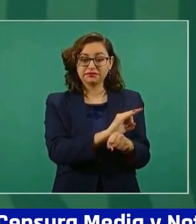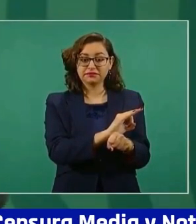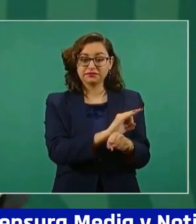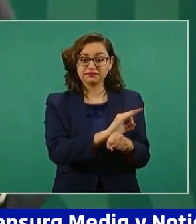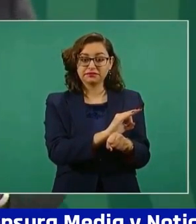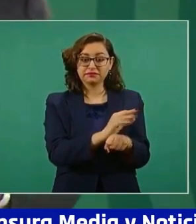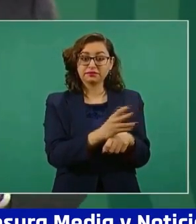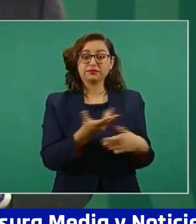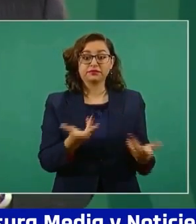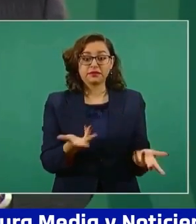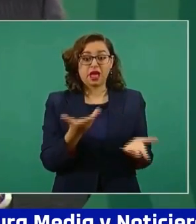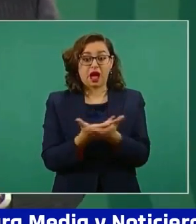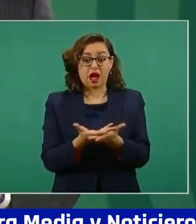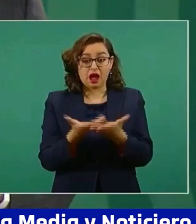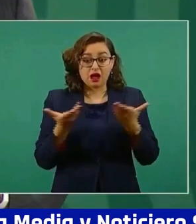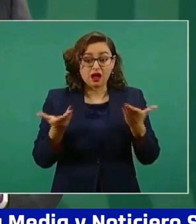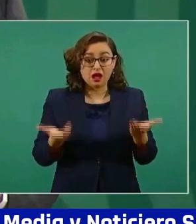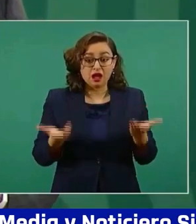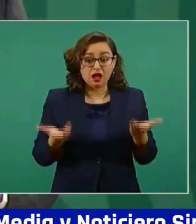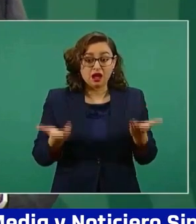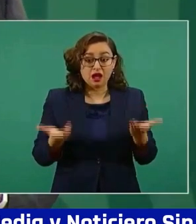Y ahora